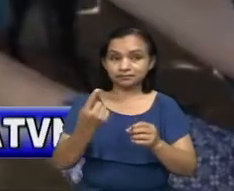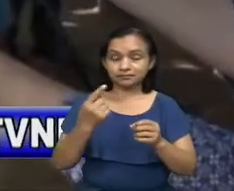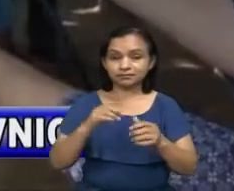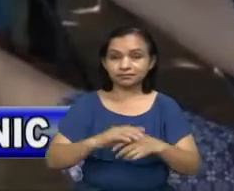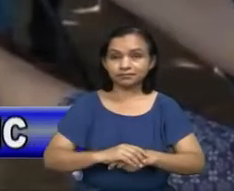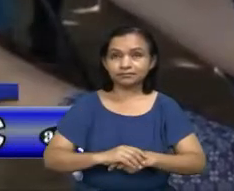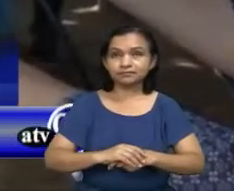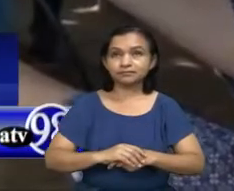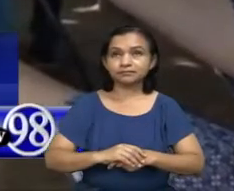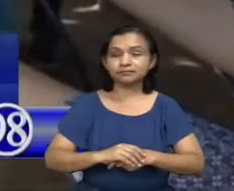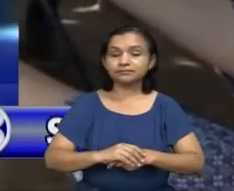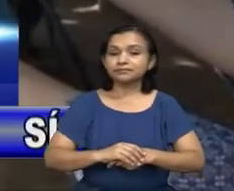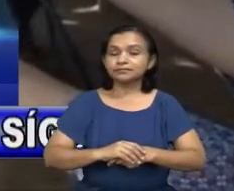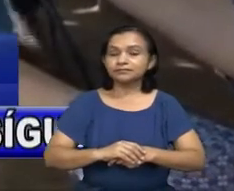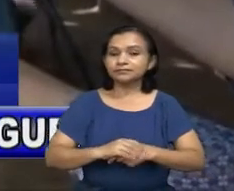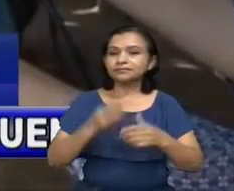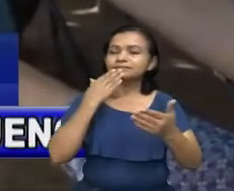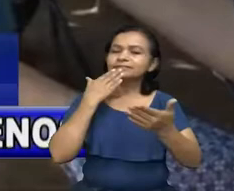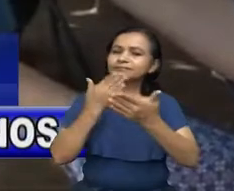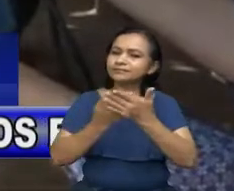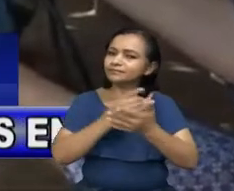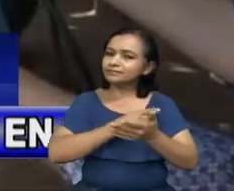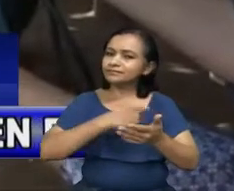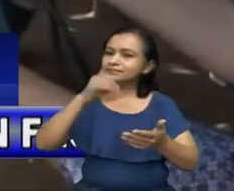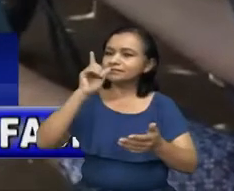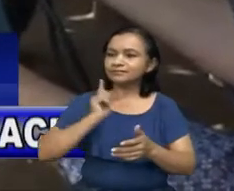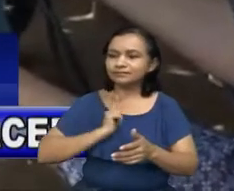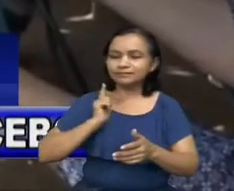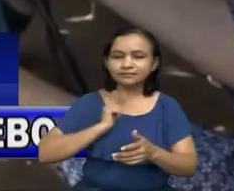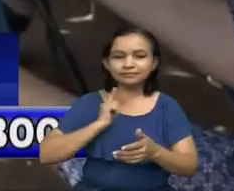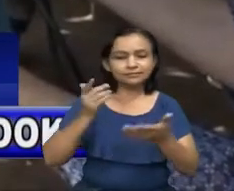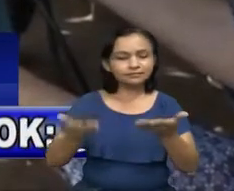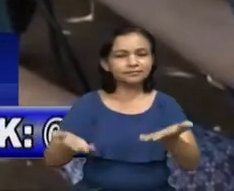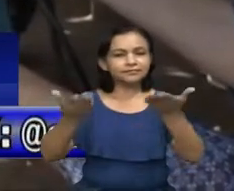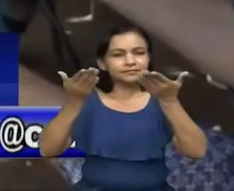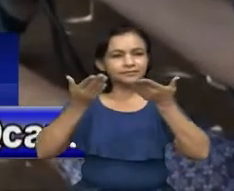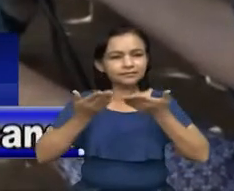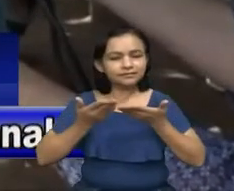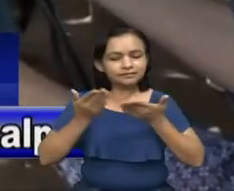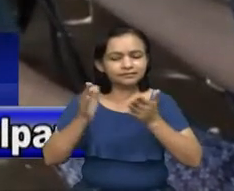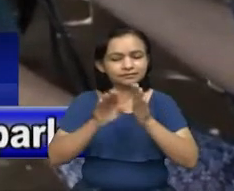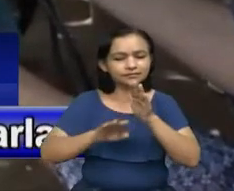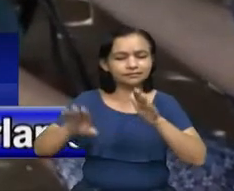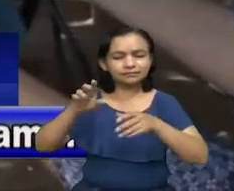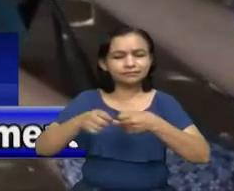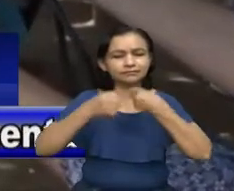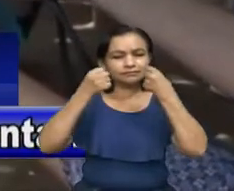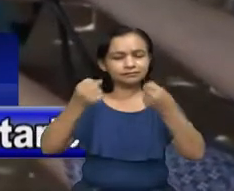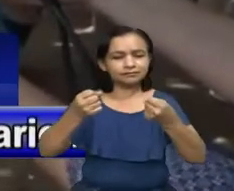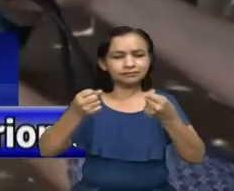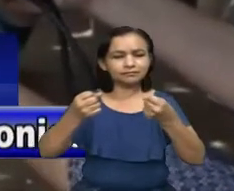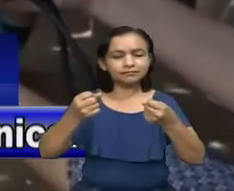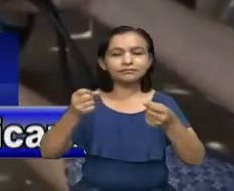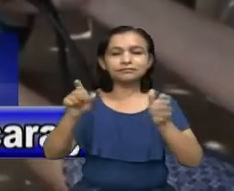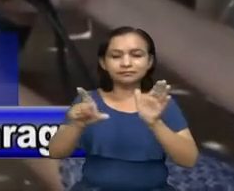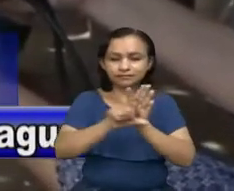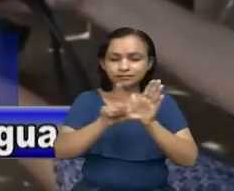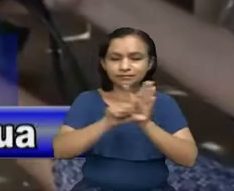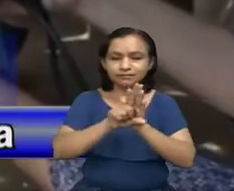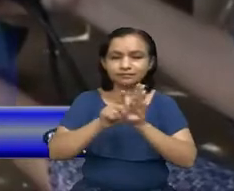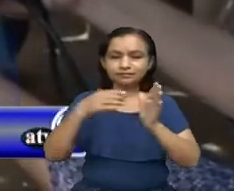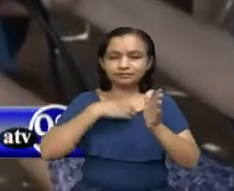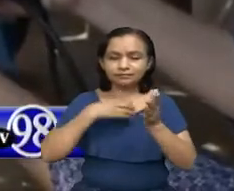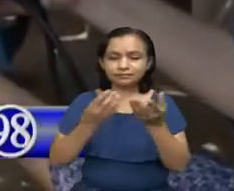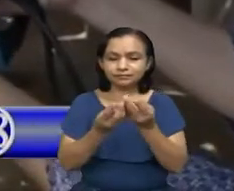ya estamos, gracias a Dios, que podemos contar con ella y esto nos da más fortaleza y seguridad y legalidad a nuestras